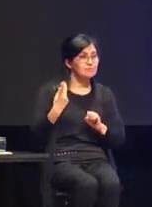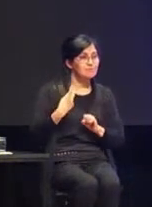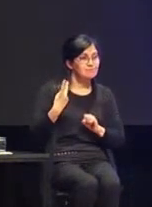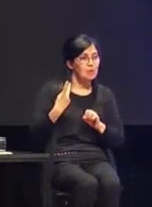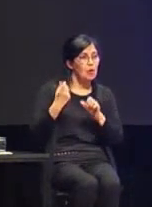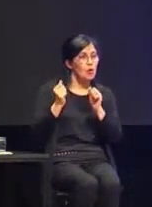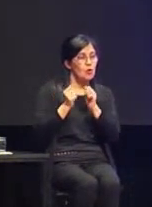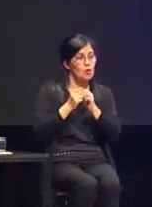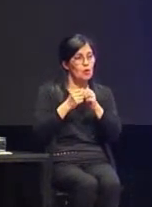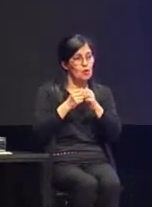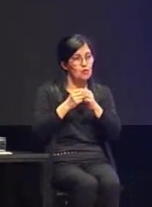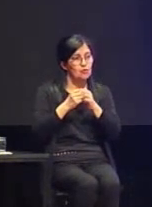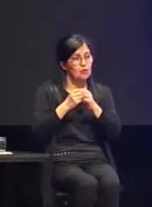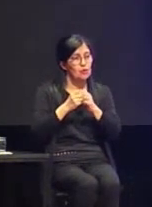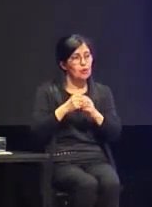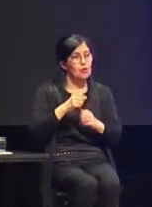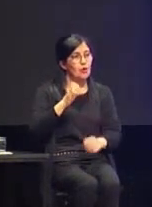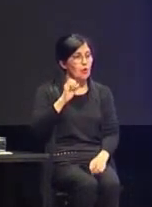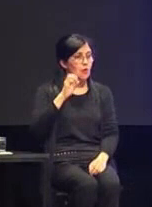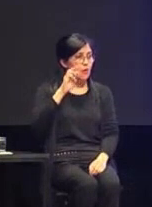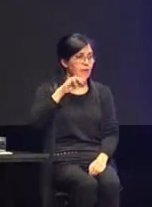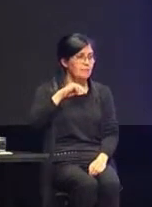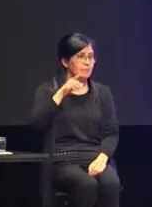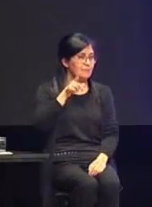varias otras